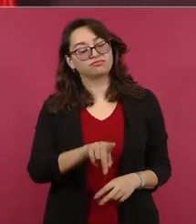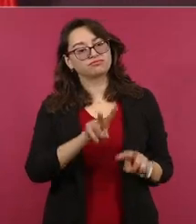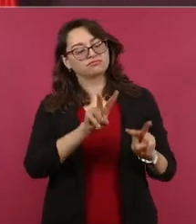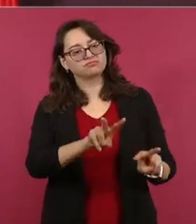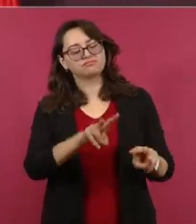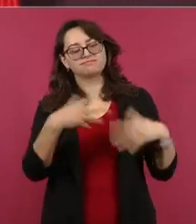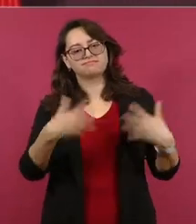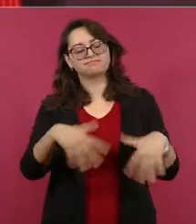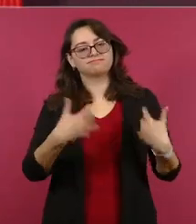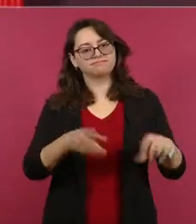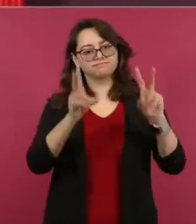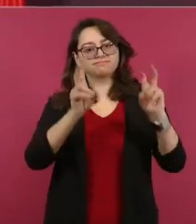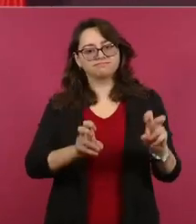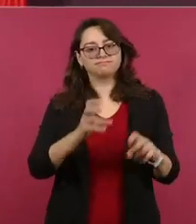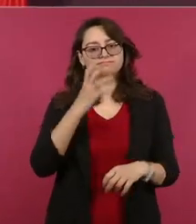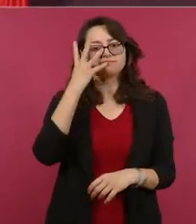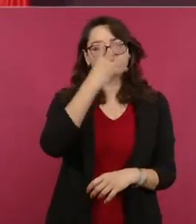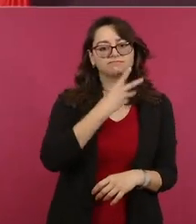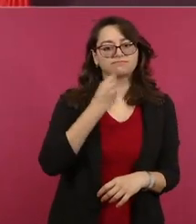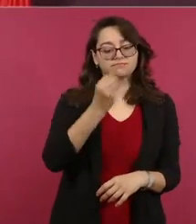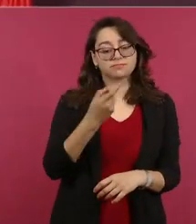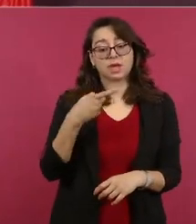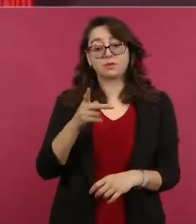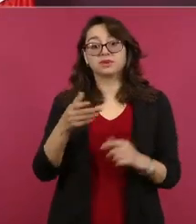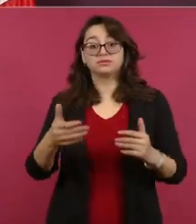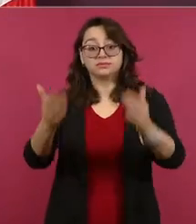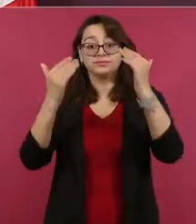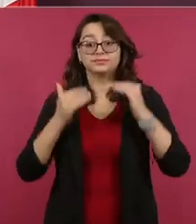pero así es la vida, ¿no?